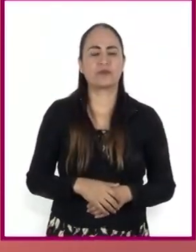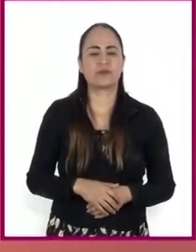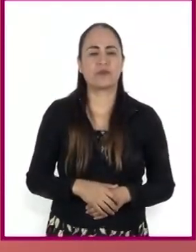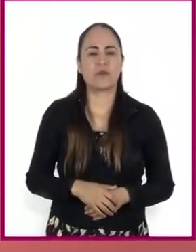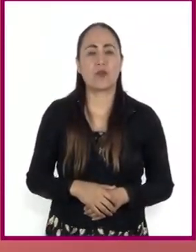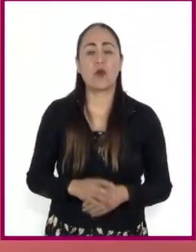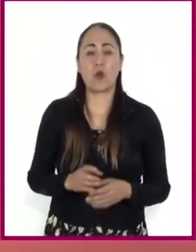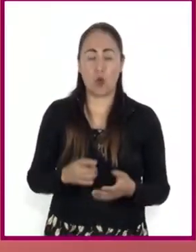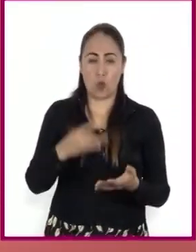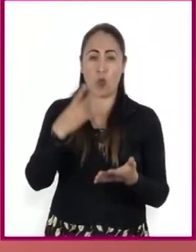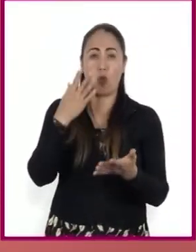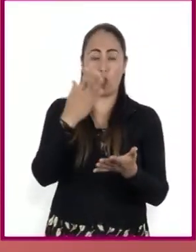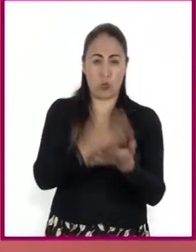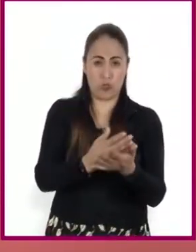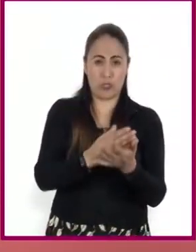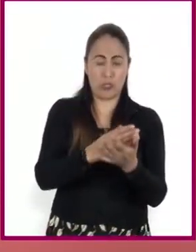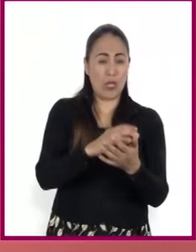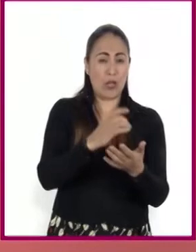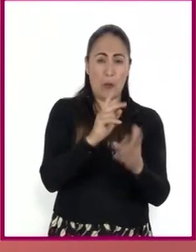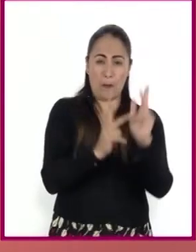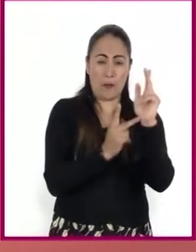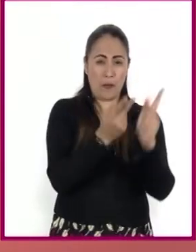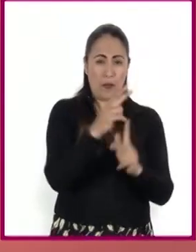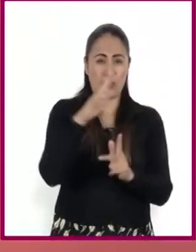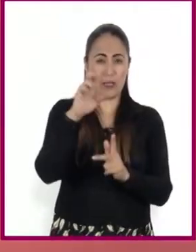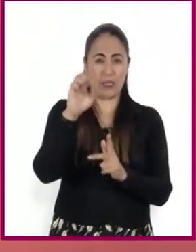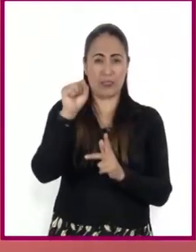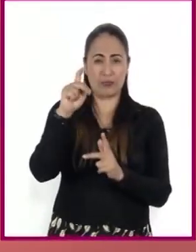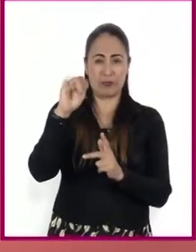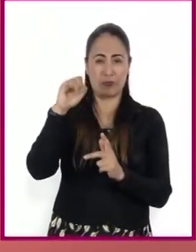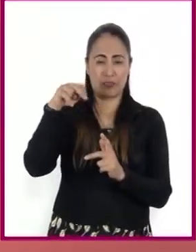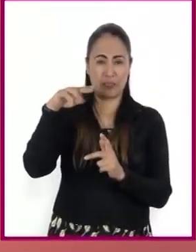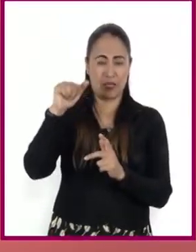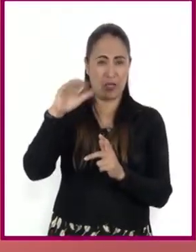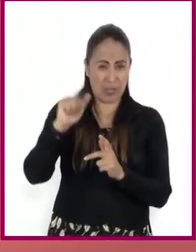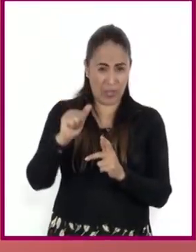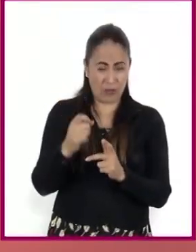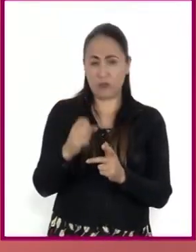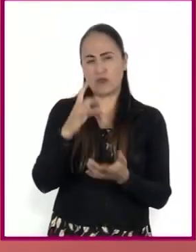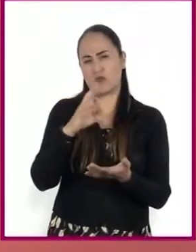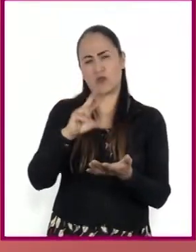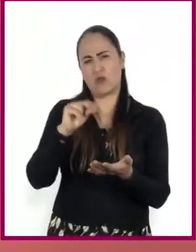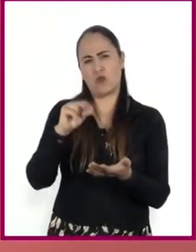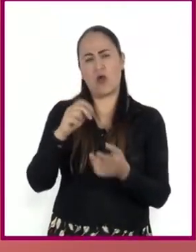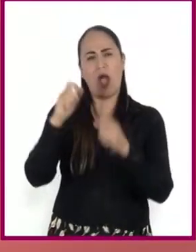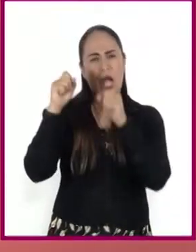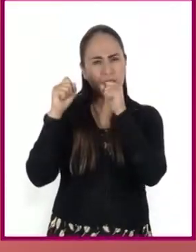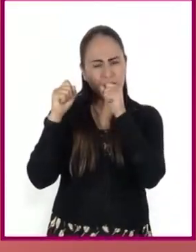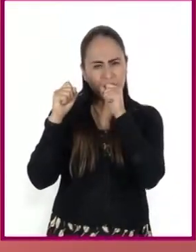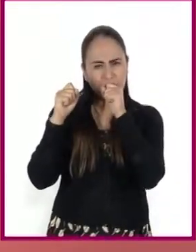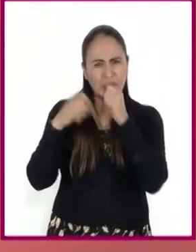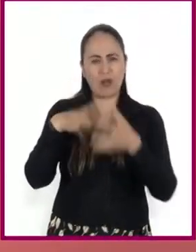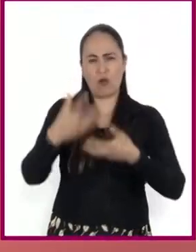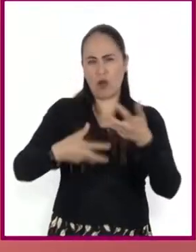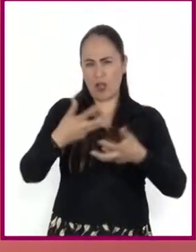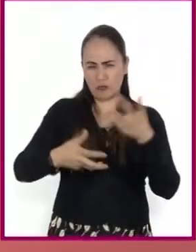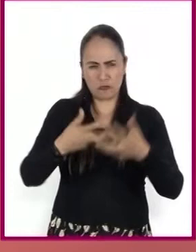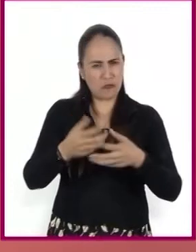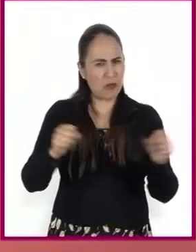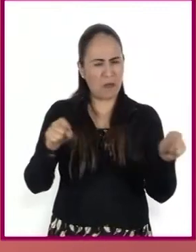las espinacas son hortalizas, también puede haber zanahorias, cilantro o lechugas.